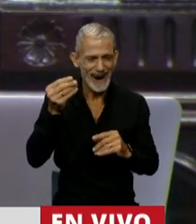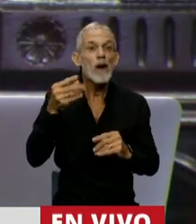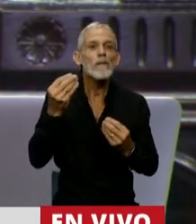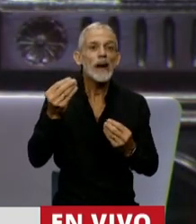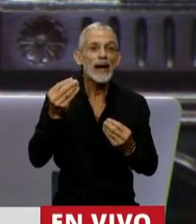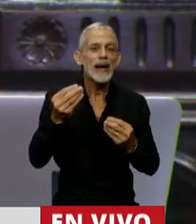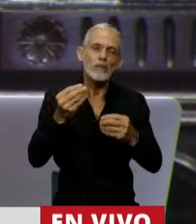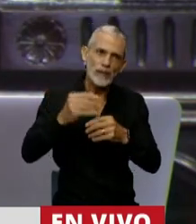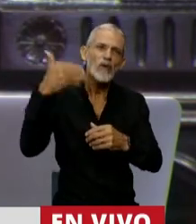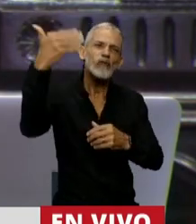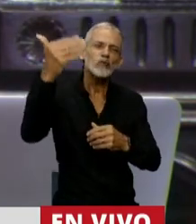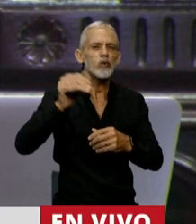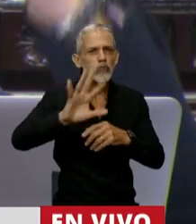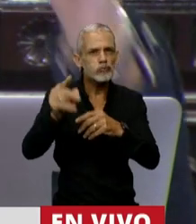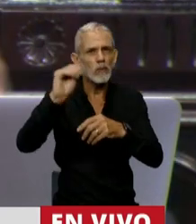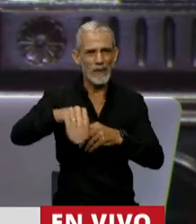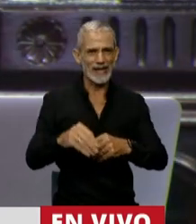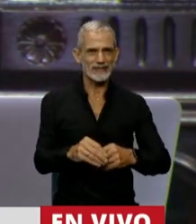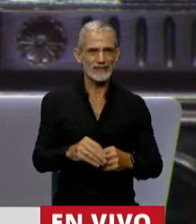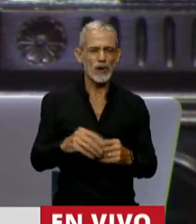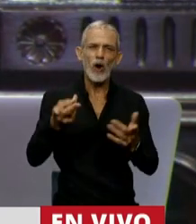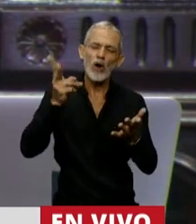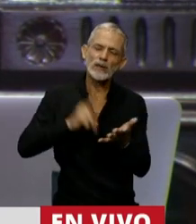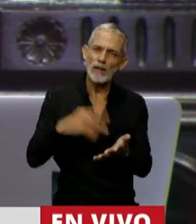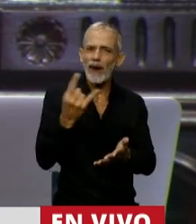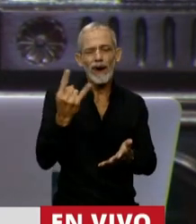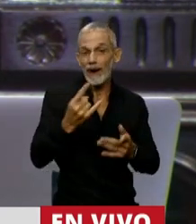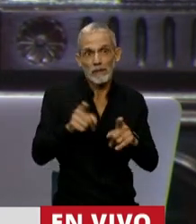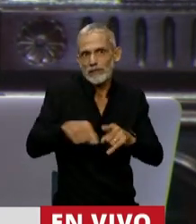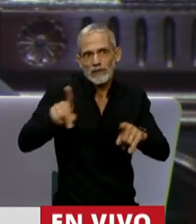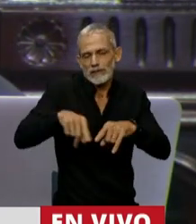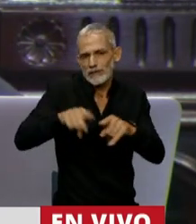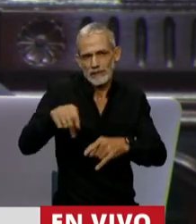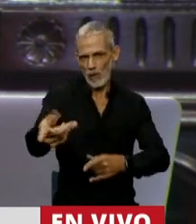seguir confiscándote en el futuro, para volver a engañarte como hicieron tantas veces.